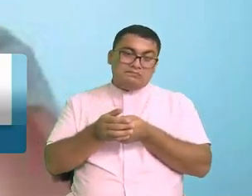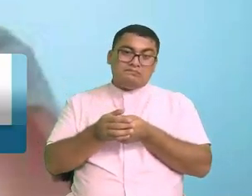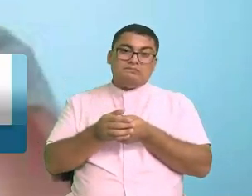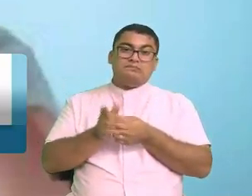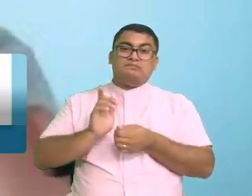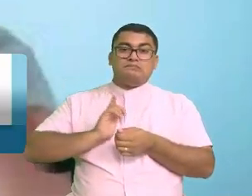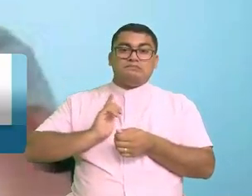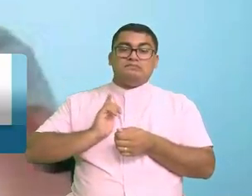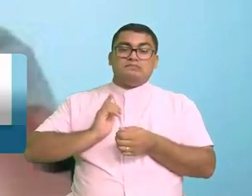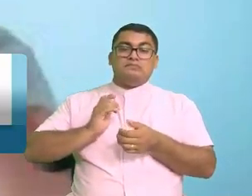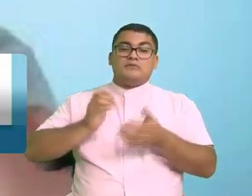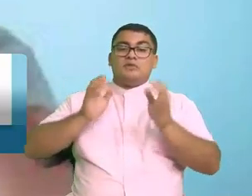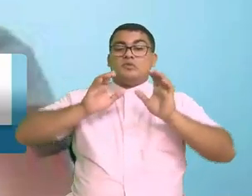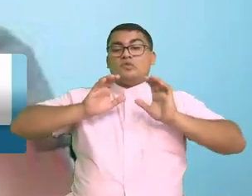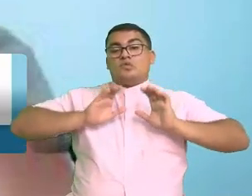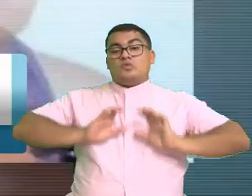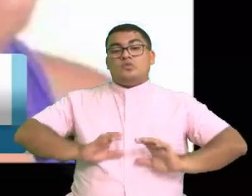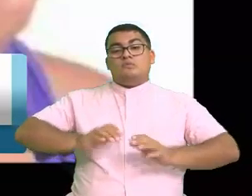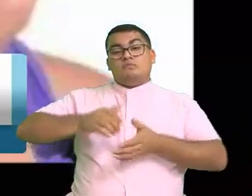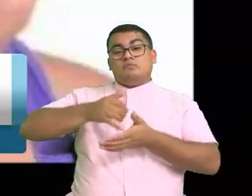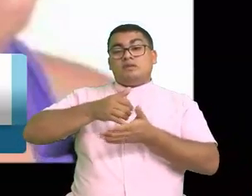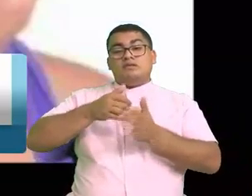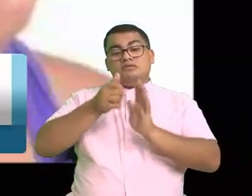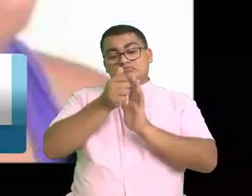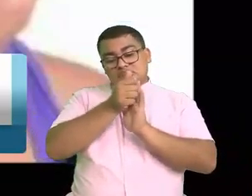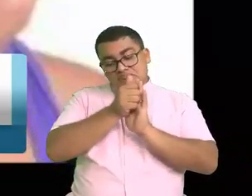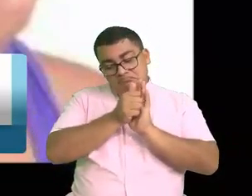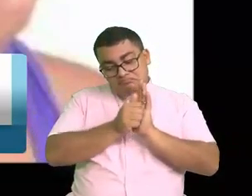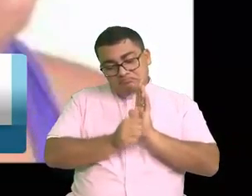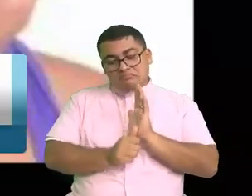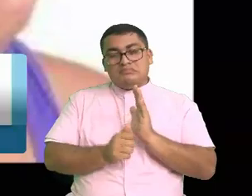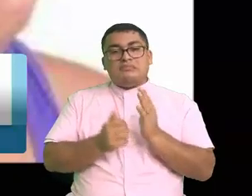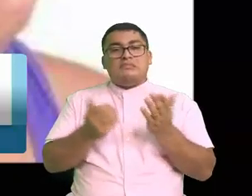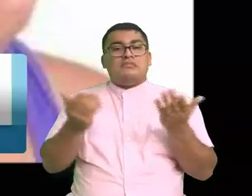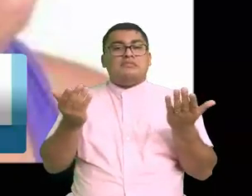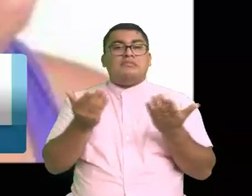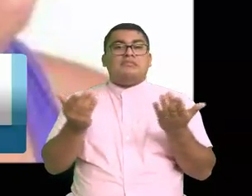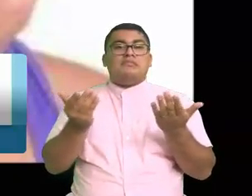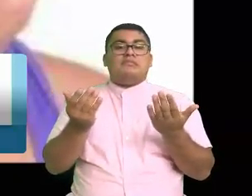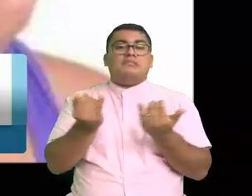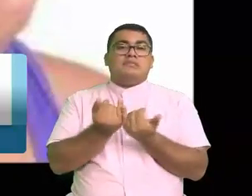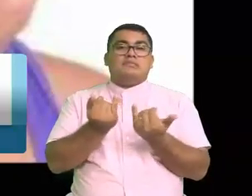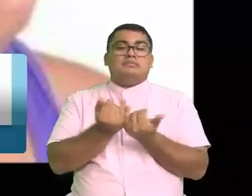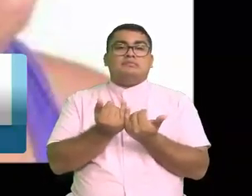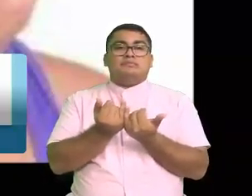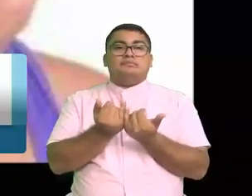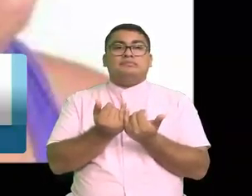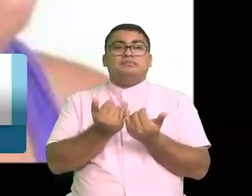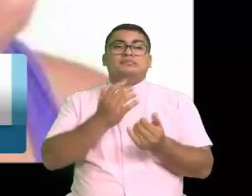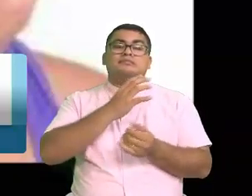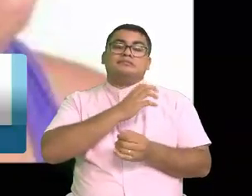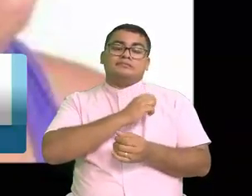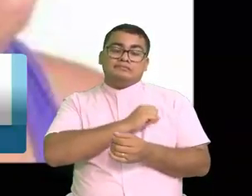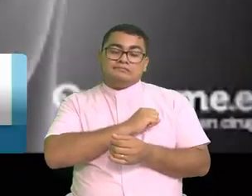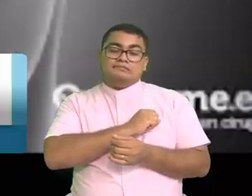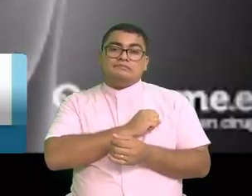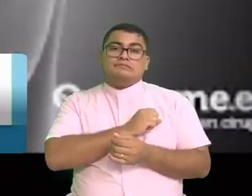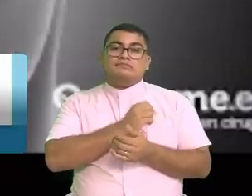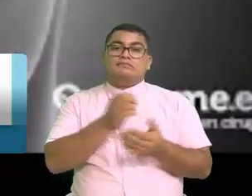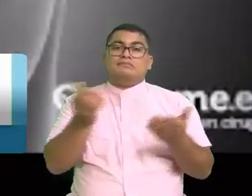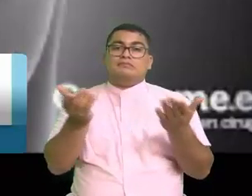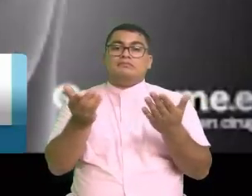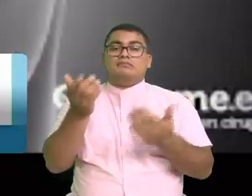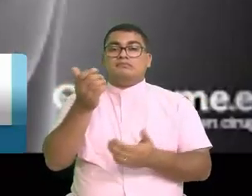que tienen baja la defensa, inmunodeprimidos, y obviamente de que van a sufrir